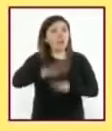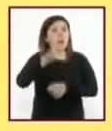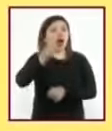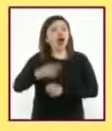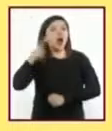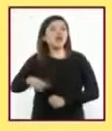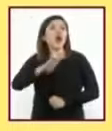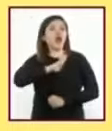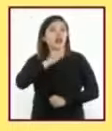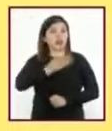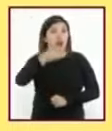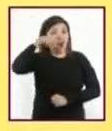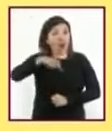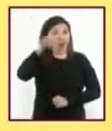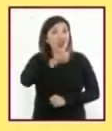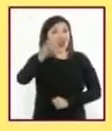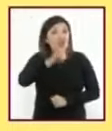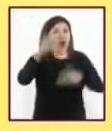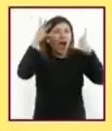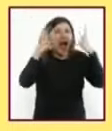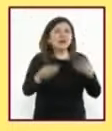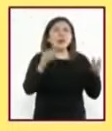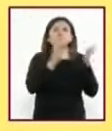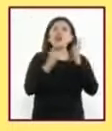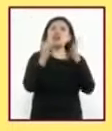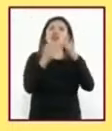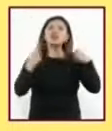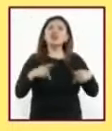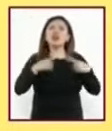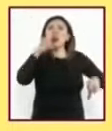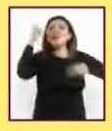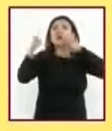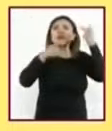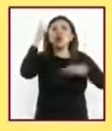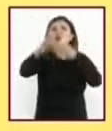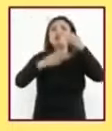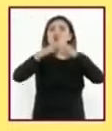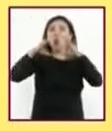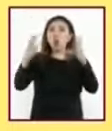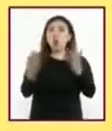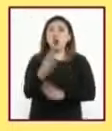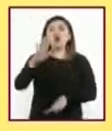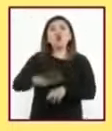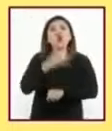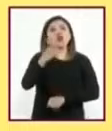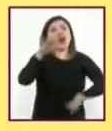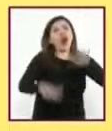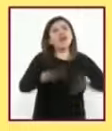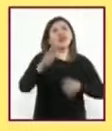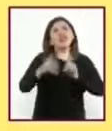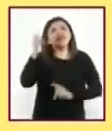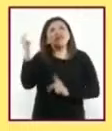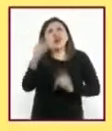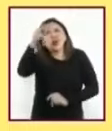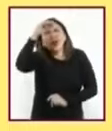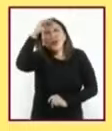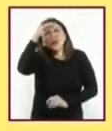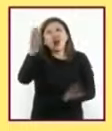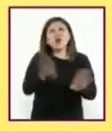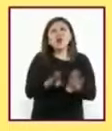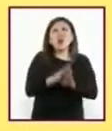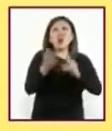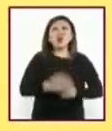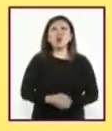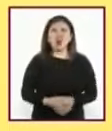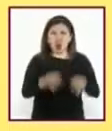español. Esta lengua es hablada por millones de personas en el mundo, por lo que surgen preguntas como ¿hay una manera correcta